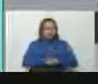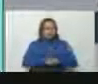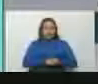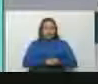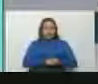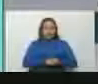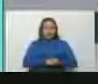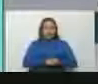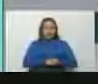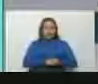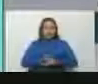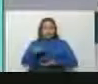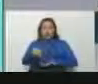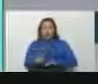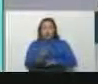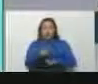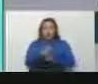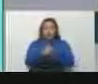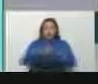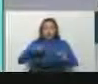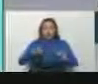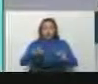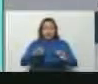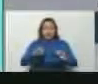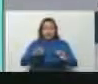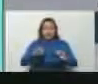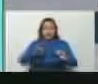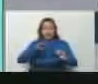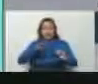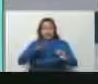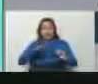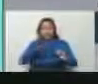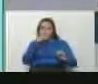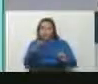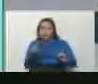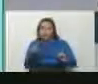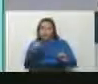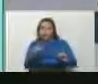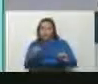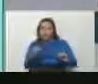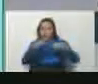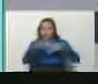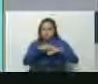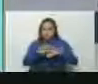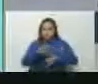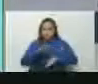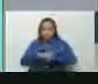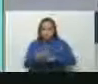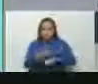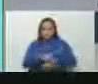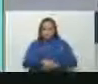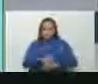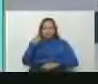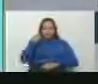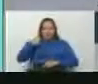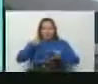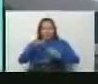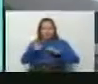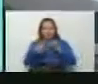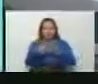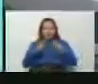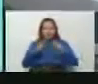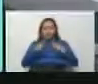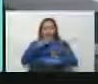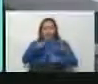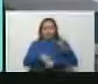emancipación y también la independencia, puedan ligarla? Porque da la impresión que con todas estas cosas que hemos vivido durante